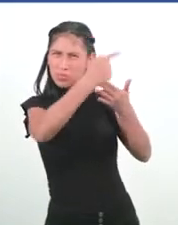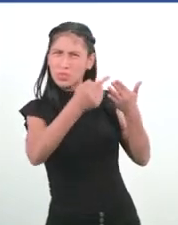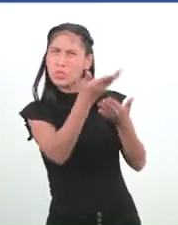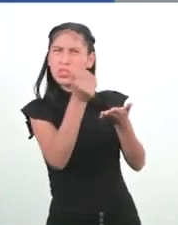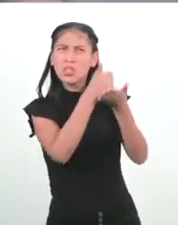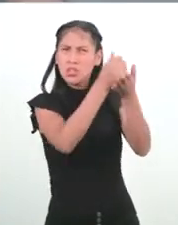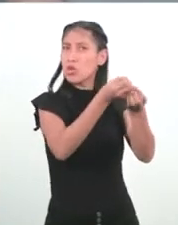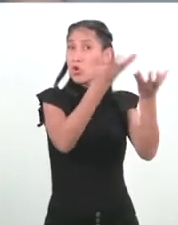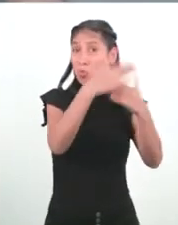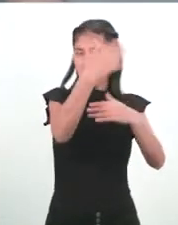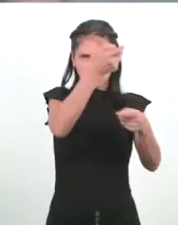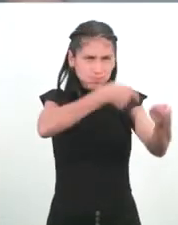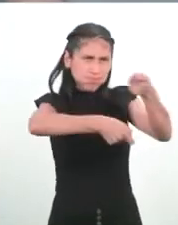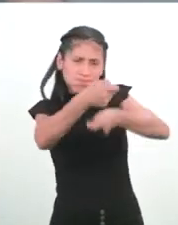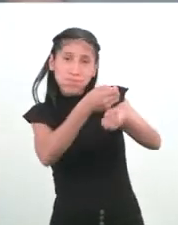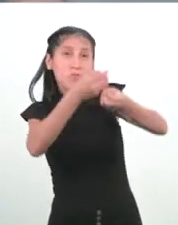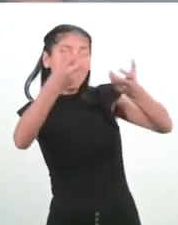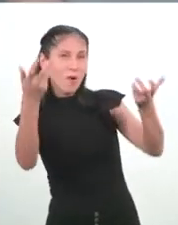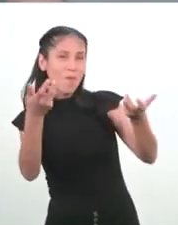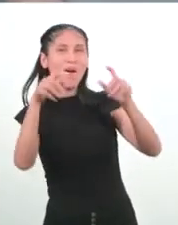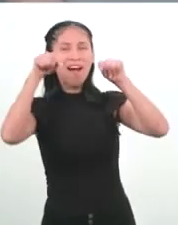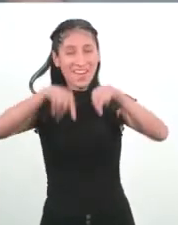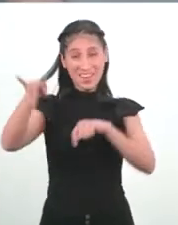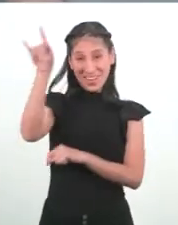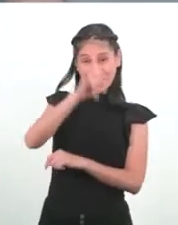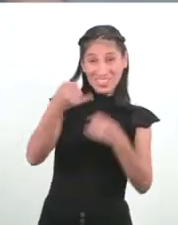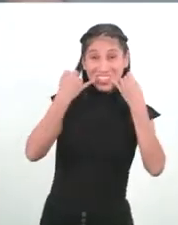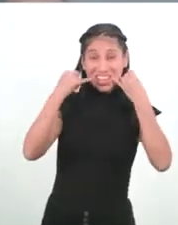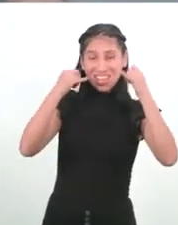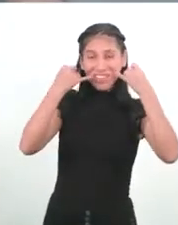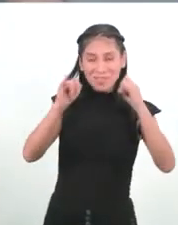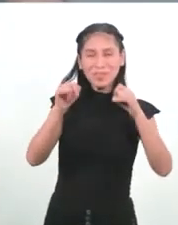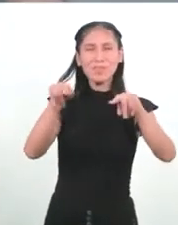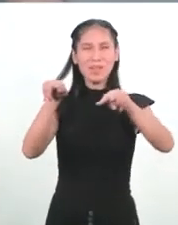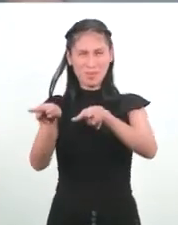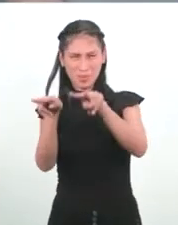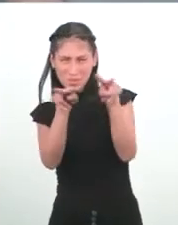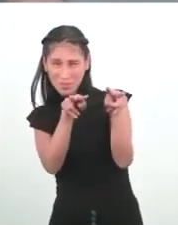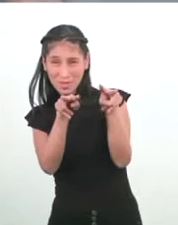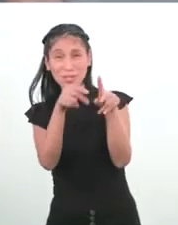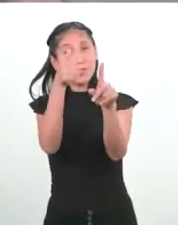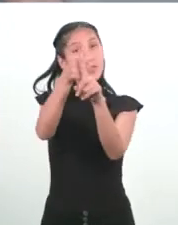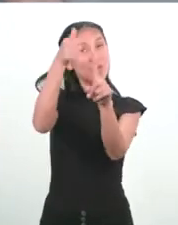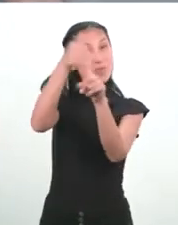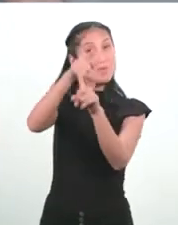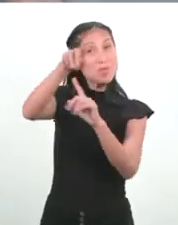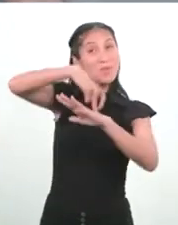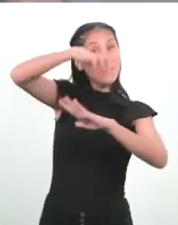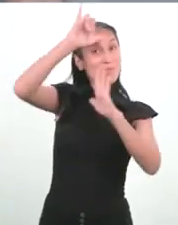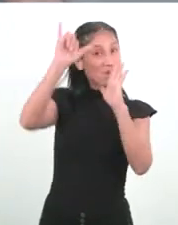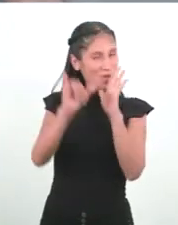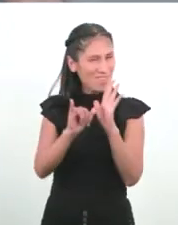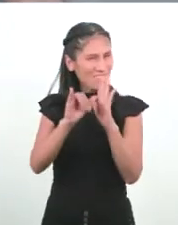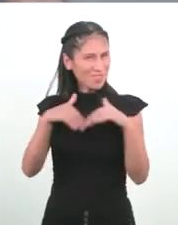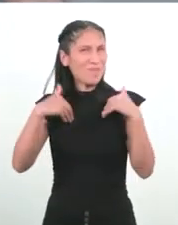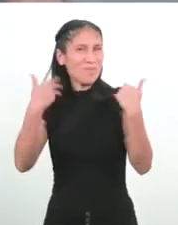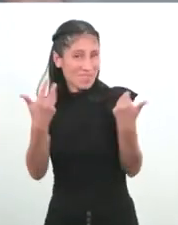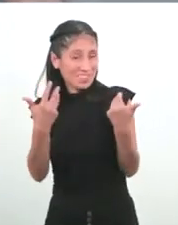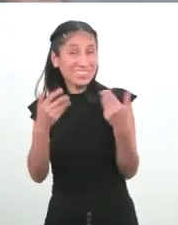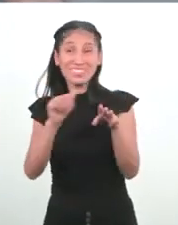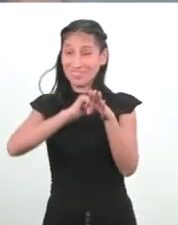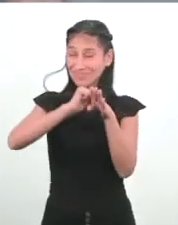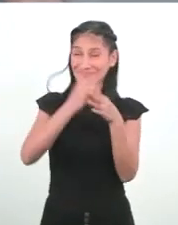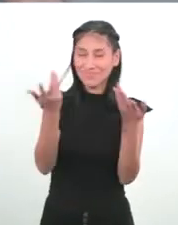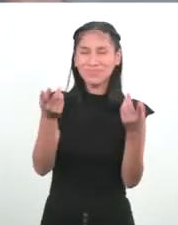necesita. Ahora, utilicemos la información que nos ha dado Mariana Costa para aprovecharla en nuestros proyectos o emprendimientos.